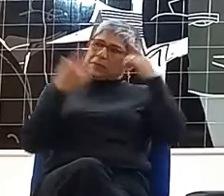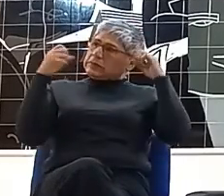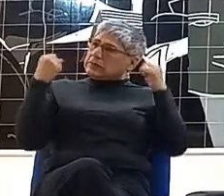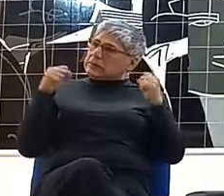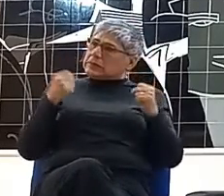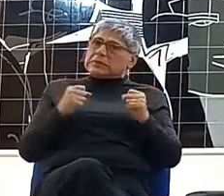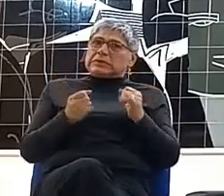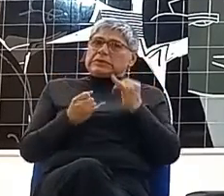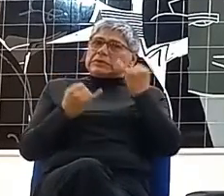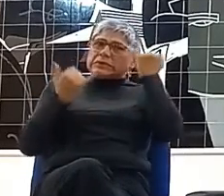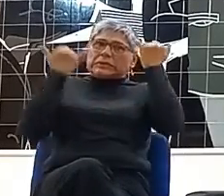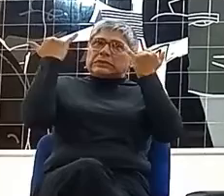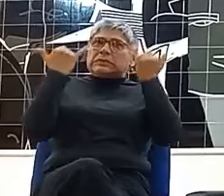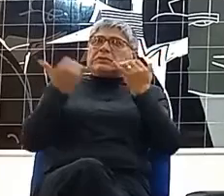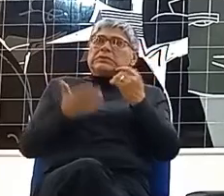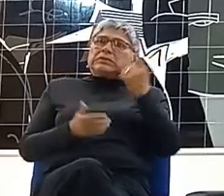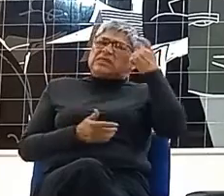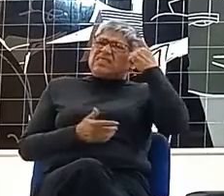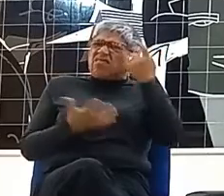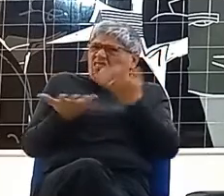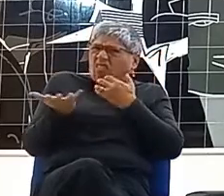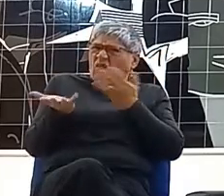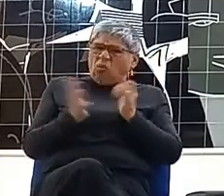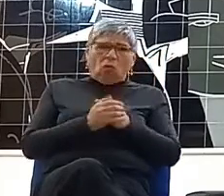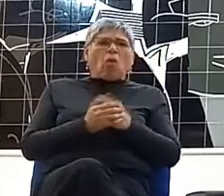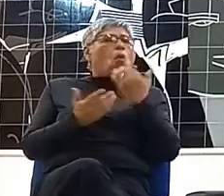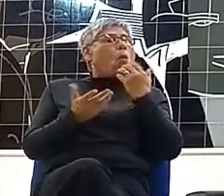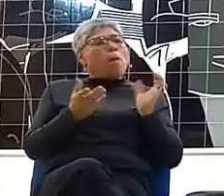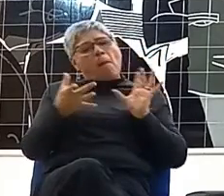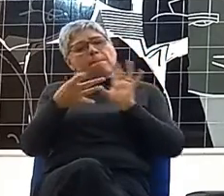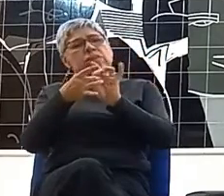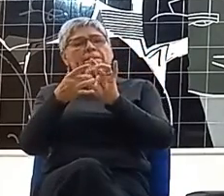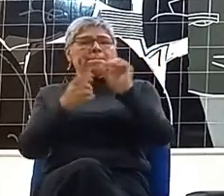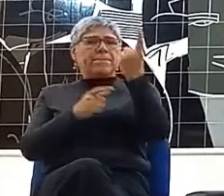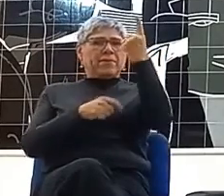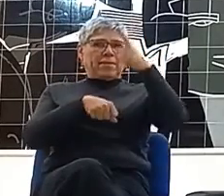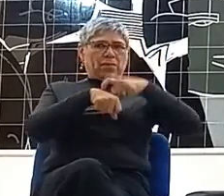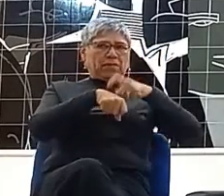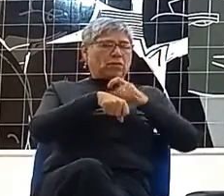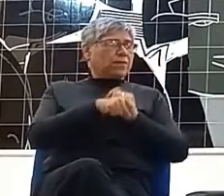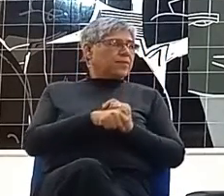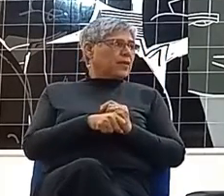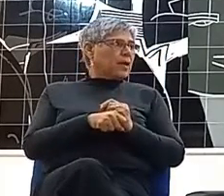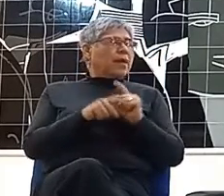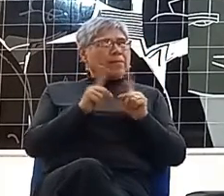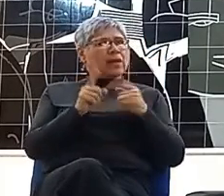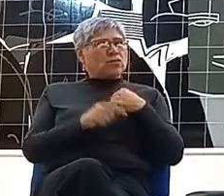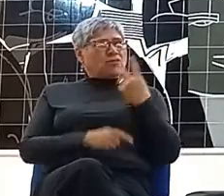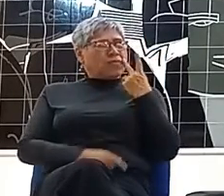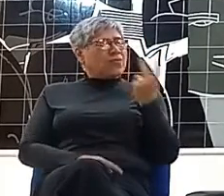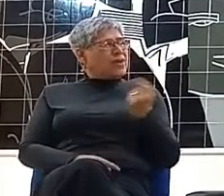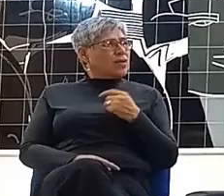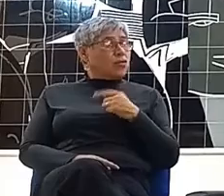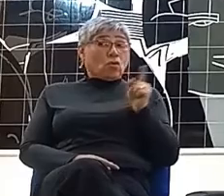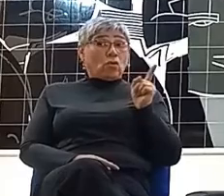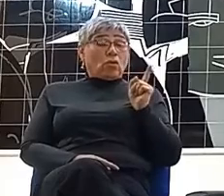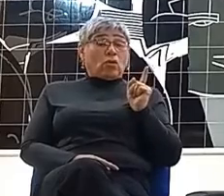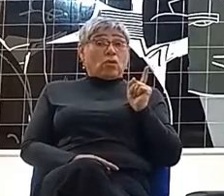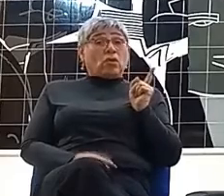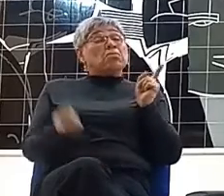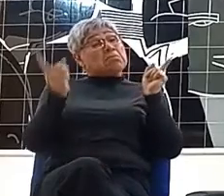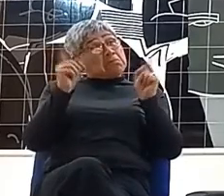preocupaciones intelectuales tuyas, porque están vinculadas con ese primer momento, pero lo que yo noto es que